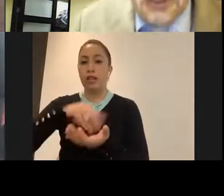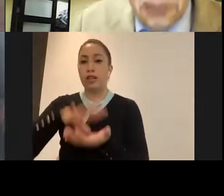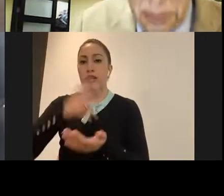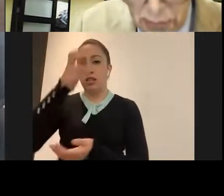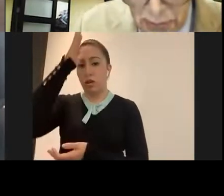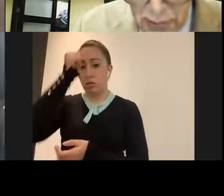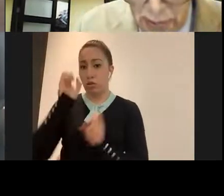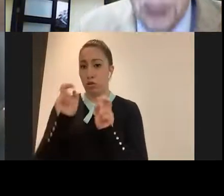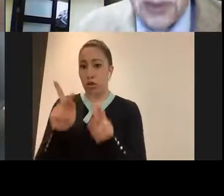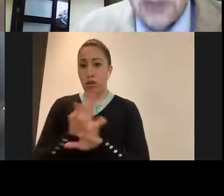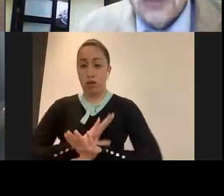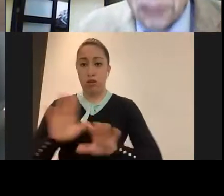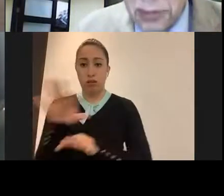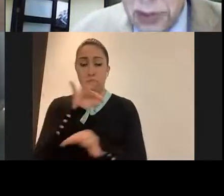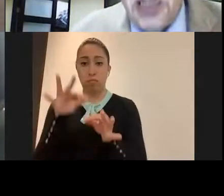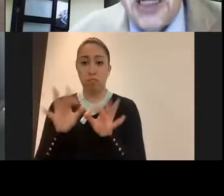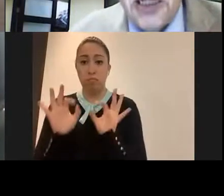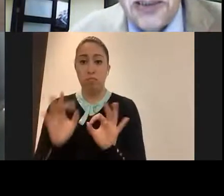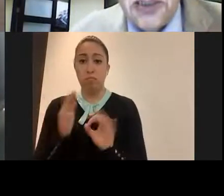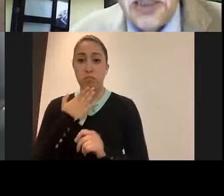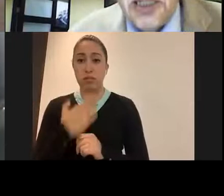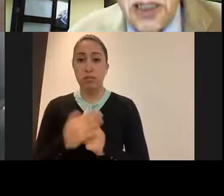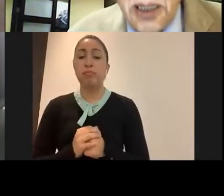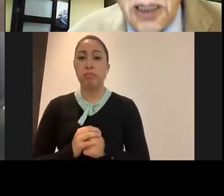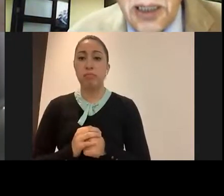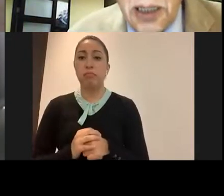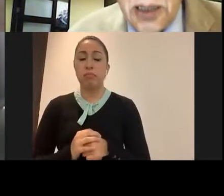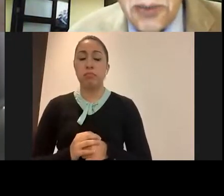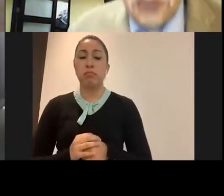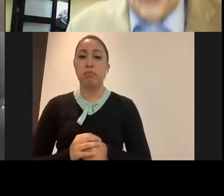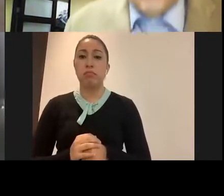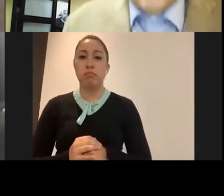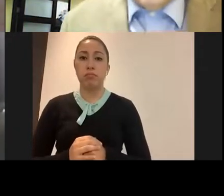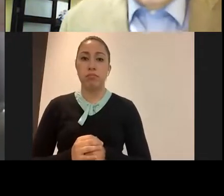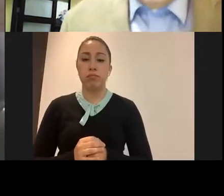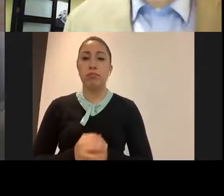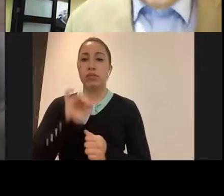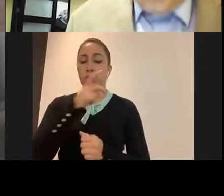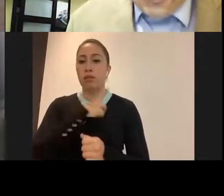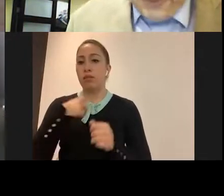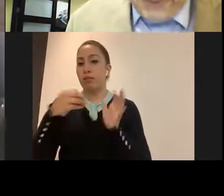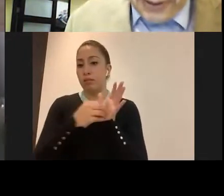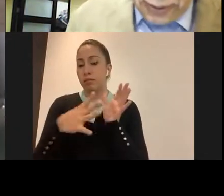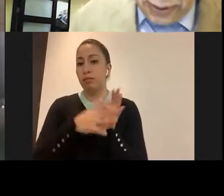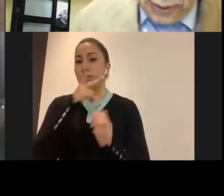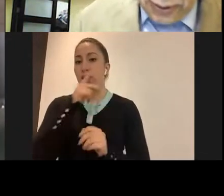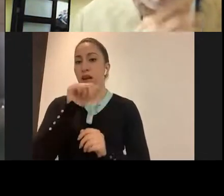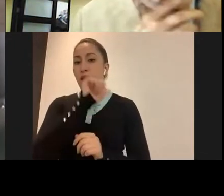acuerdo? Incluyendo evidentemente la para informar a la comisión. A la comisión de